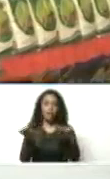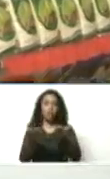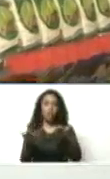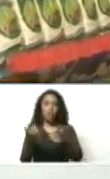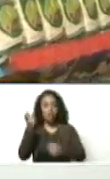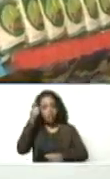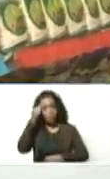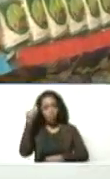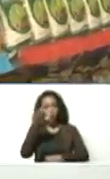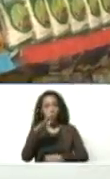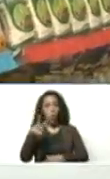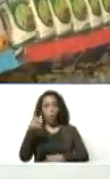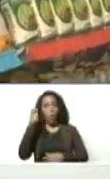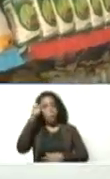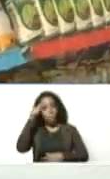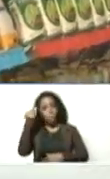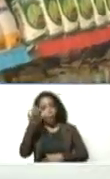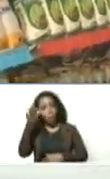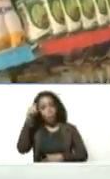del pueblo, pueblo a pueblo.